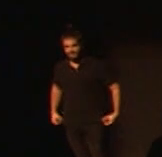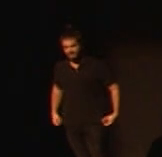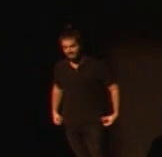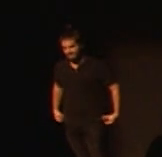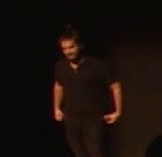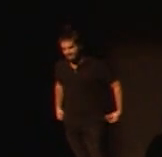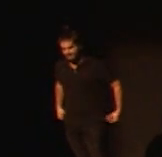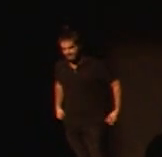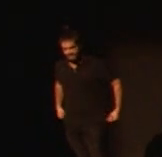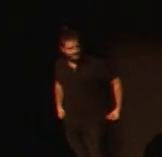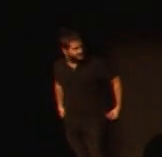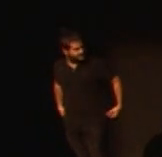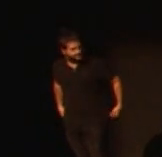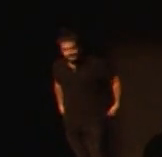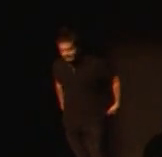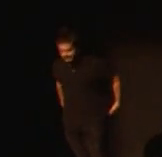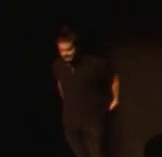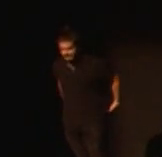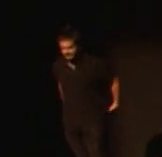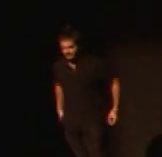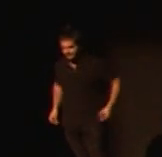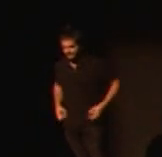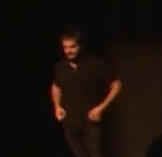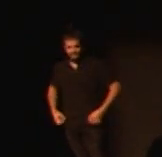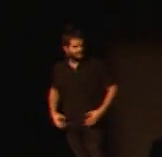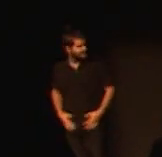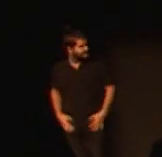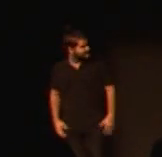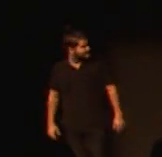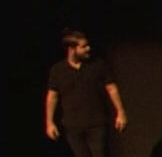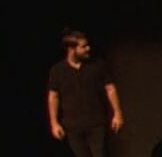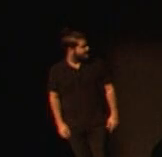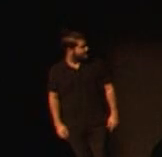Pasad por aquí si queréis. Venidos por aquí. Ponéis aquí cerquita. Gracias.